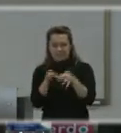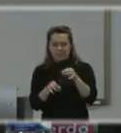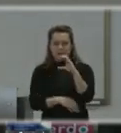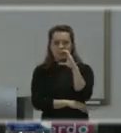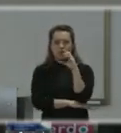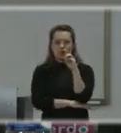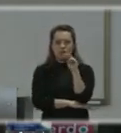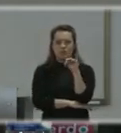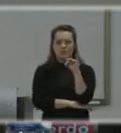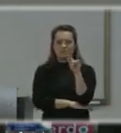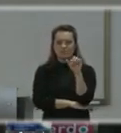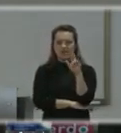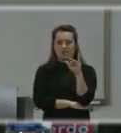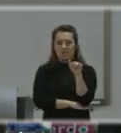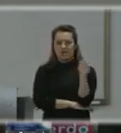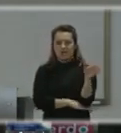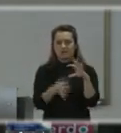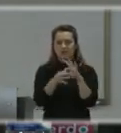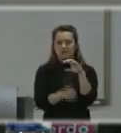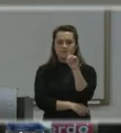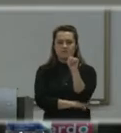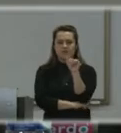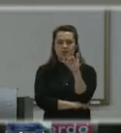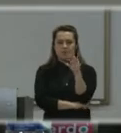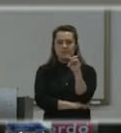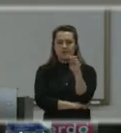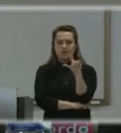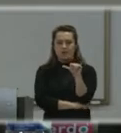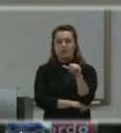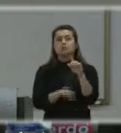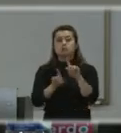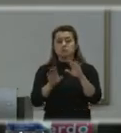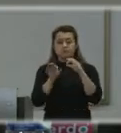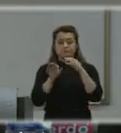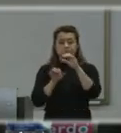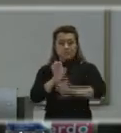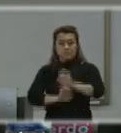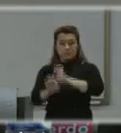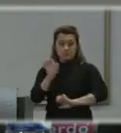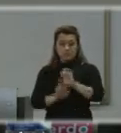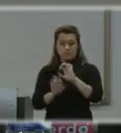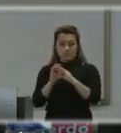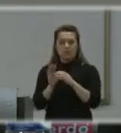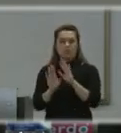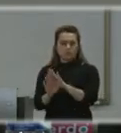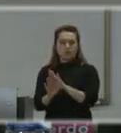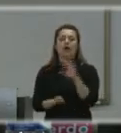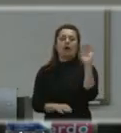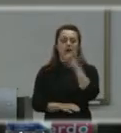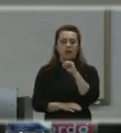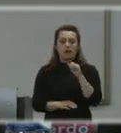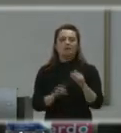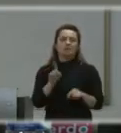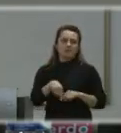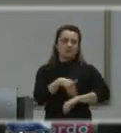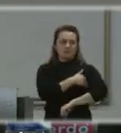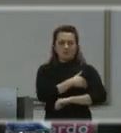de familia, comisarías y defensorías de familia, así como pues, el Ministerio de